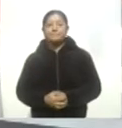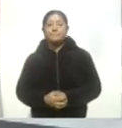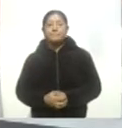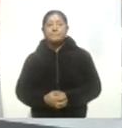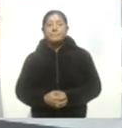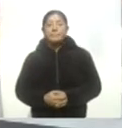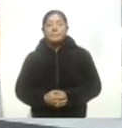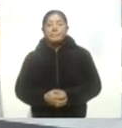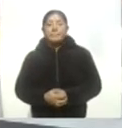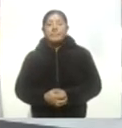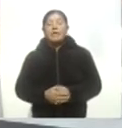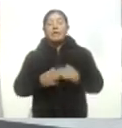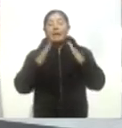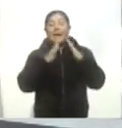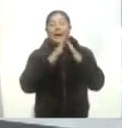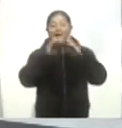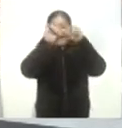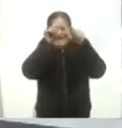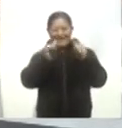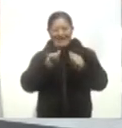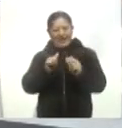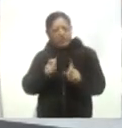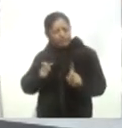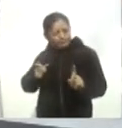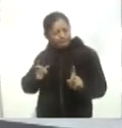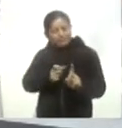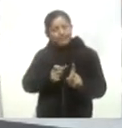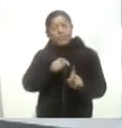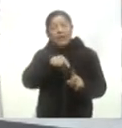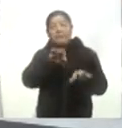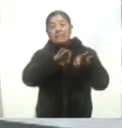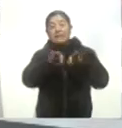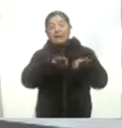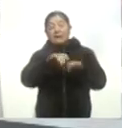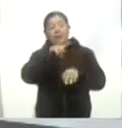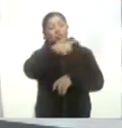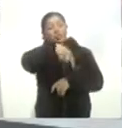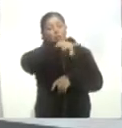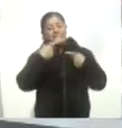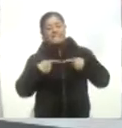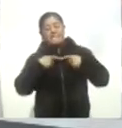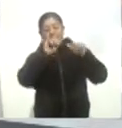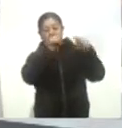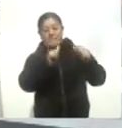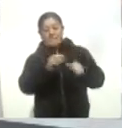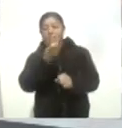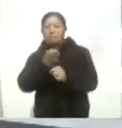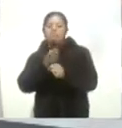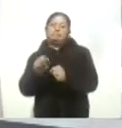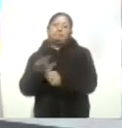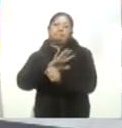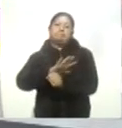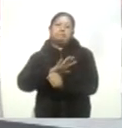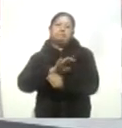Además, respalda Casa de las Artesanías el trabajo de los artesanos en esta pandemia que estamos atravesando.